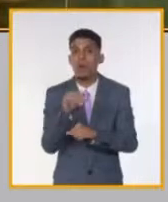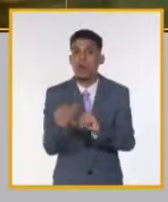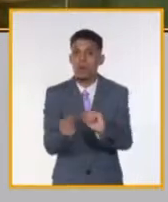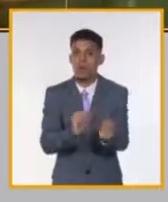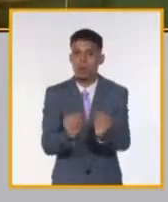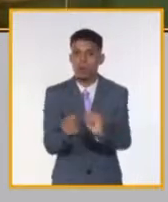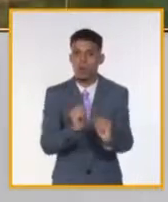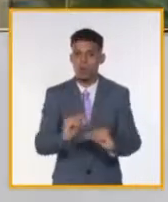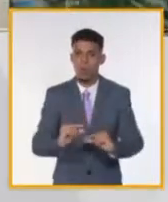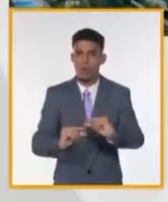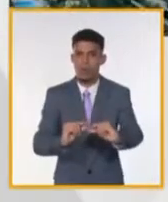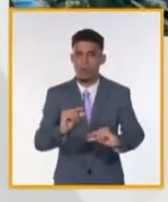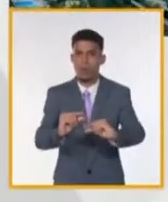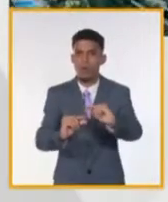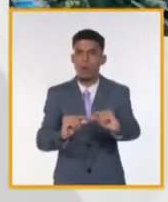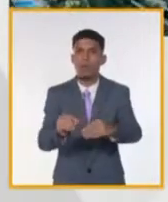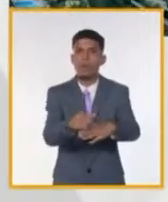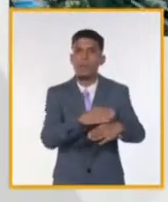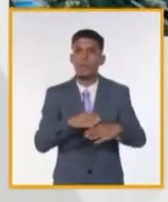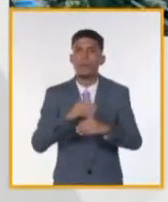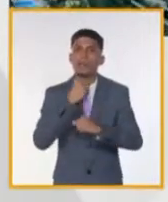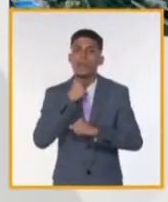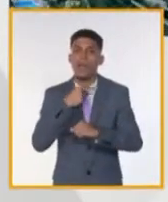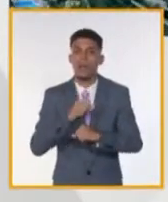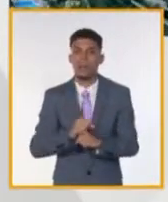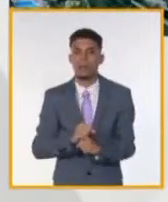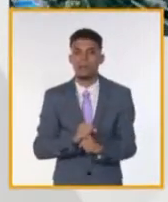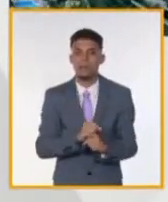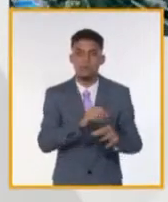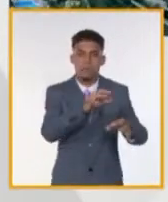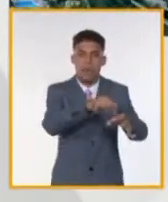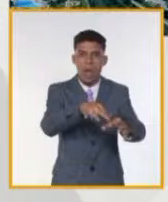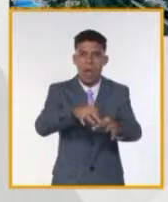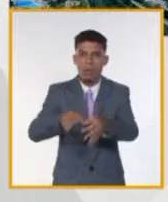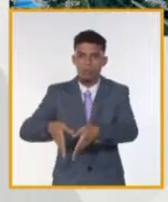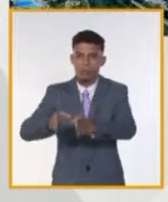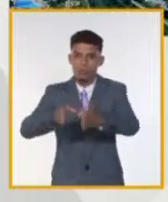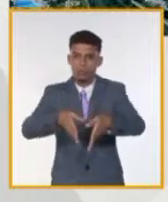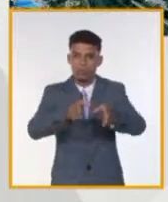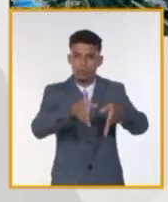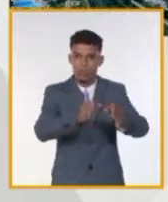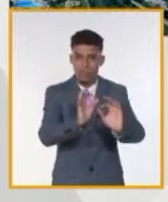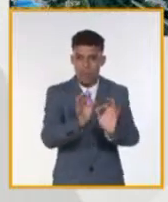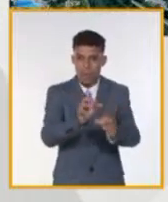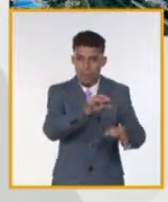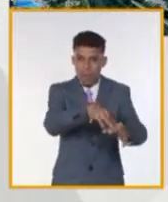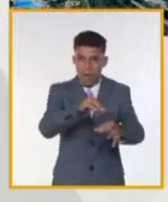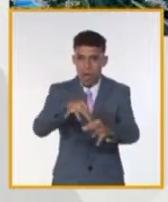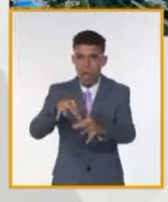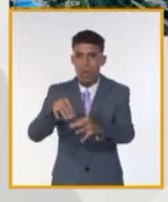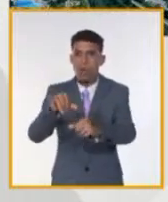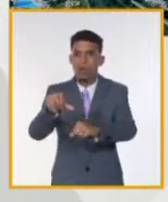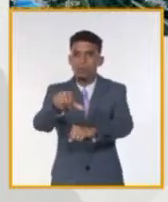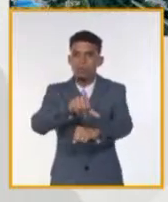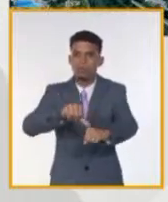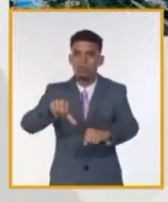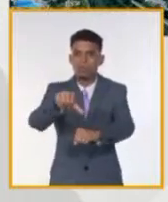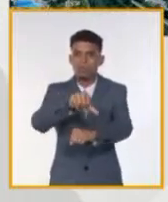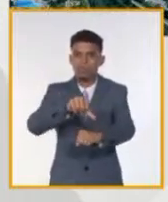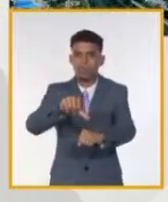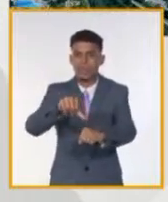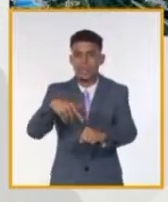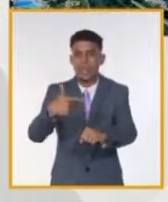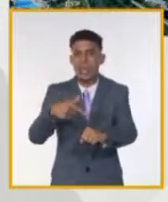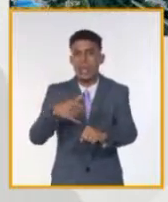en los cultivos donde los aplicamos los elementos que son los macro y micronutrientes que le llegan a las plantas. Y